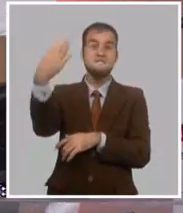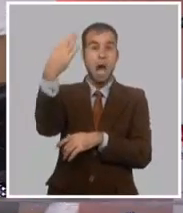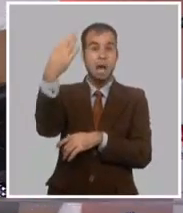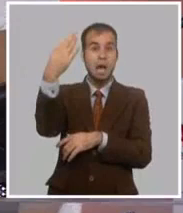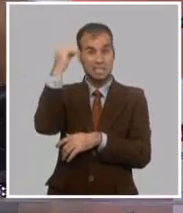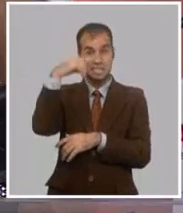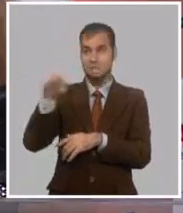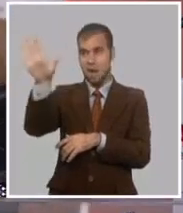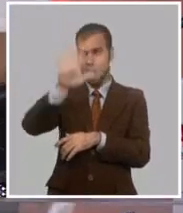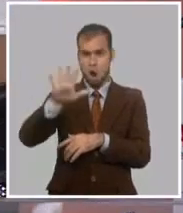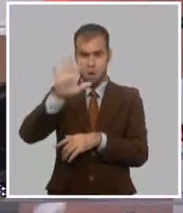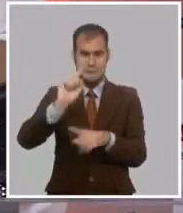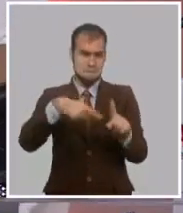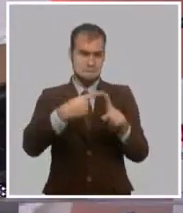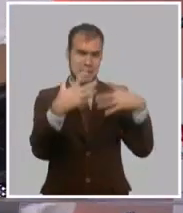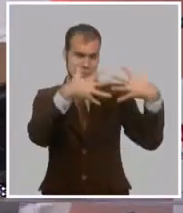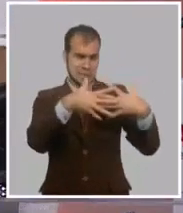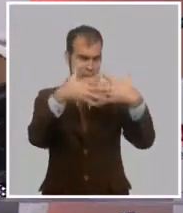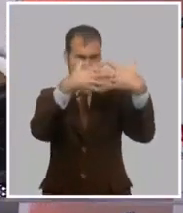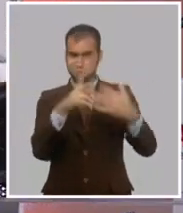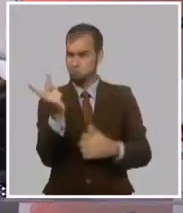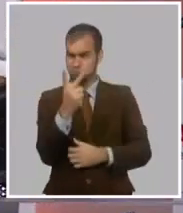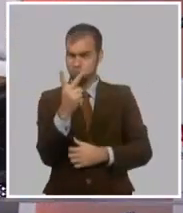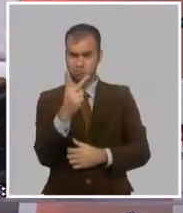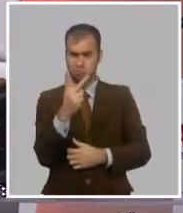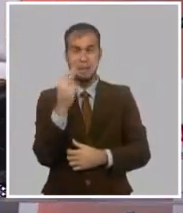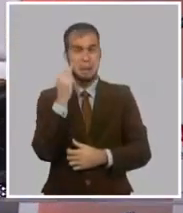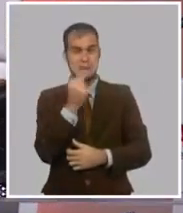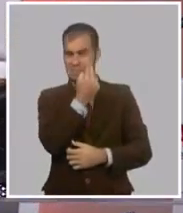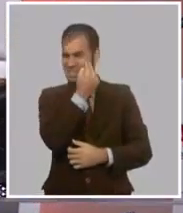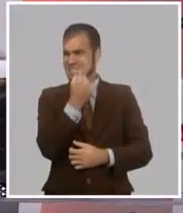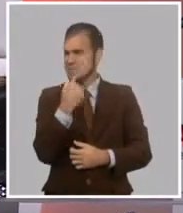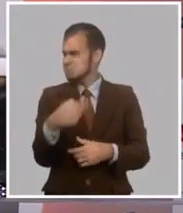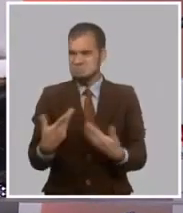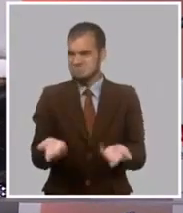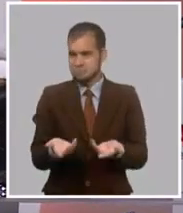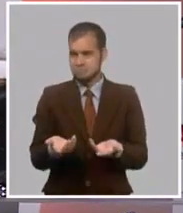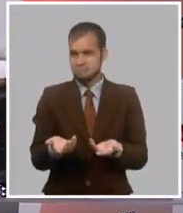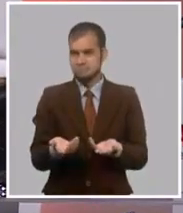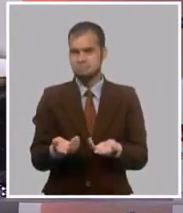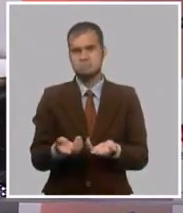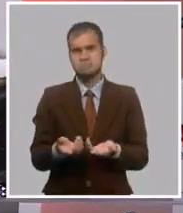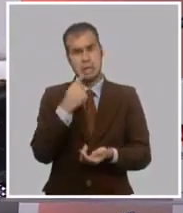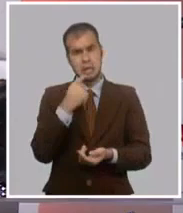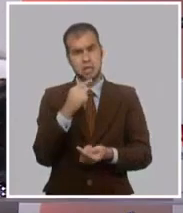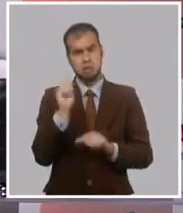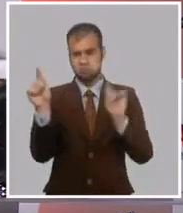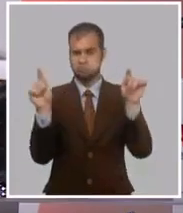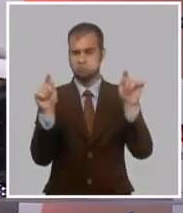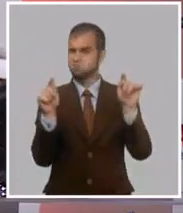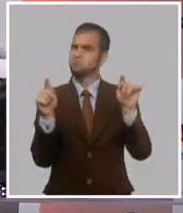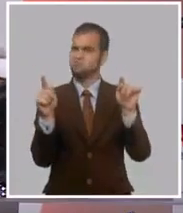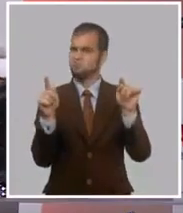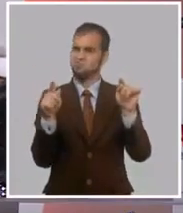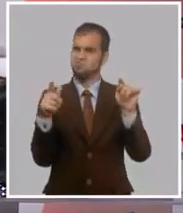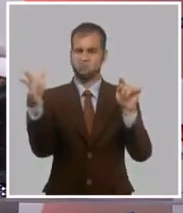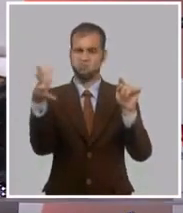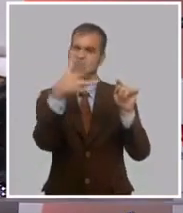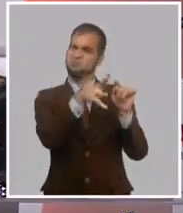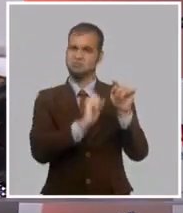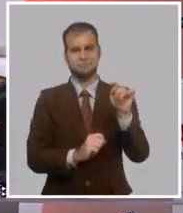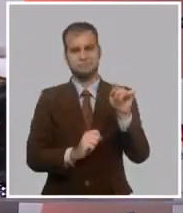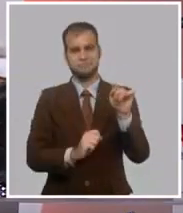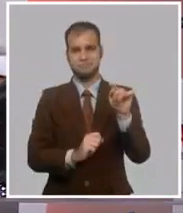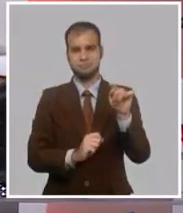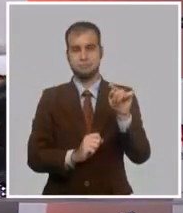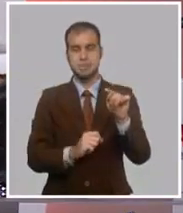la europea y la de Estados Unidos, Martí emitió juicios críticos muy valiosos. Se trataba de